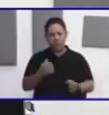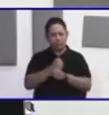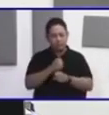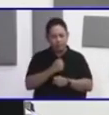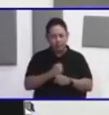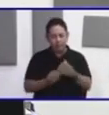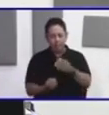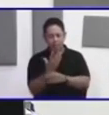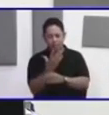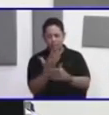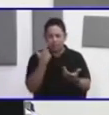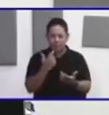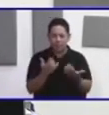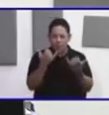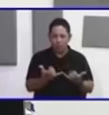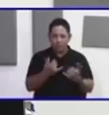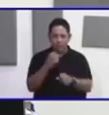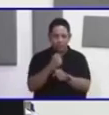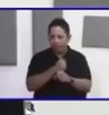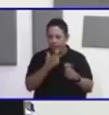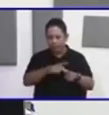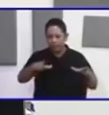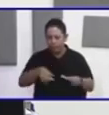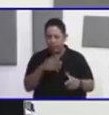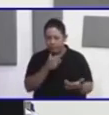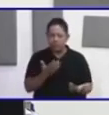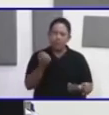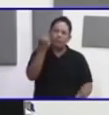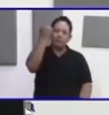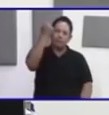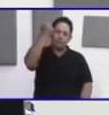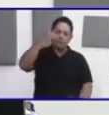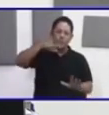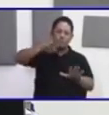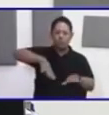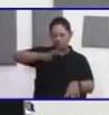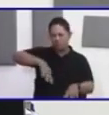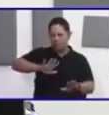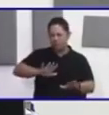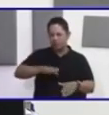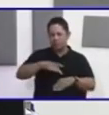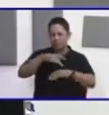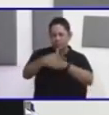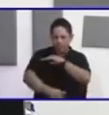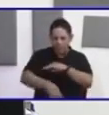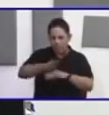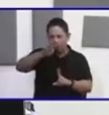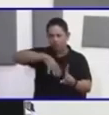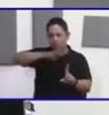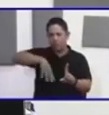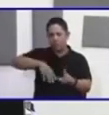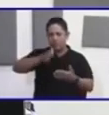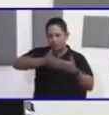está al día, no hay trabajo de oficina, se entiende y se considera esto. Pero hay otras situaciones, como bien lo